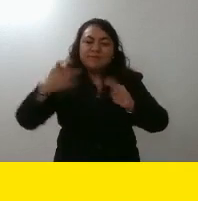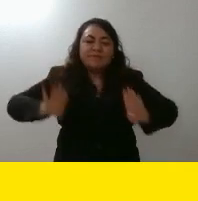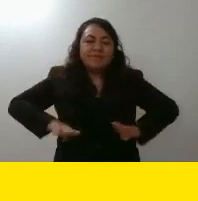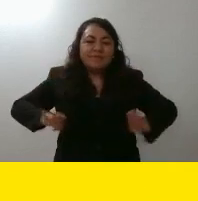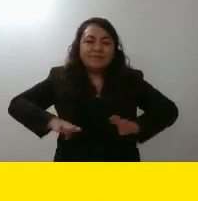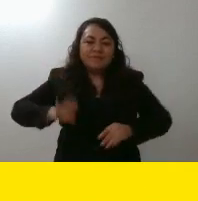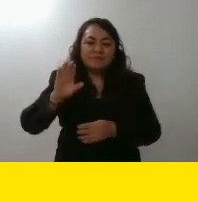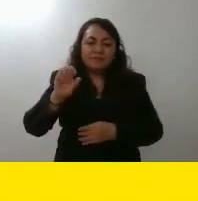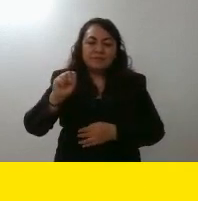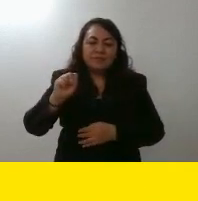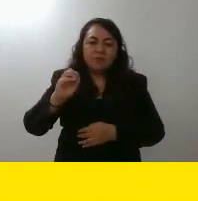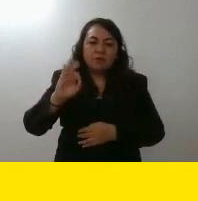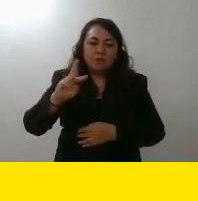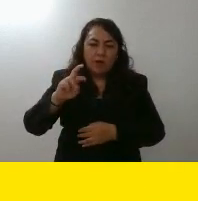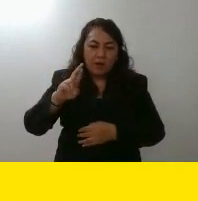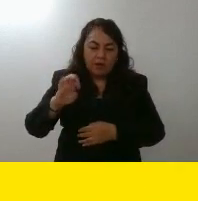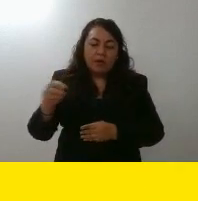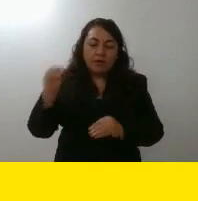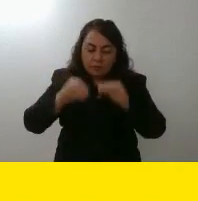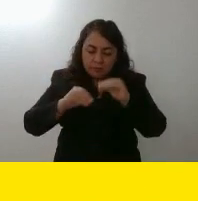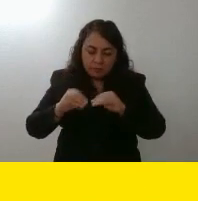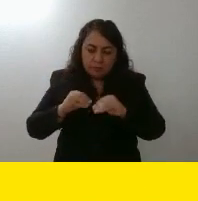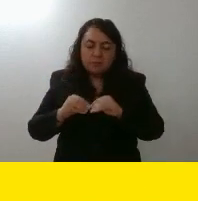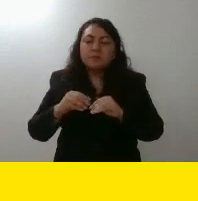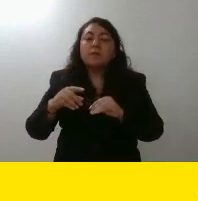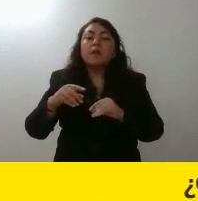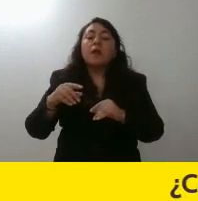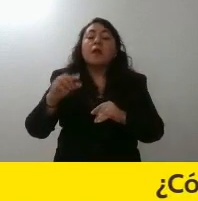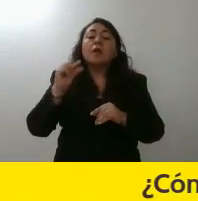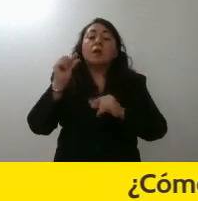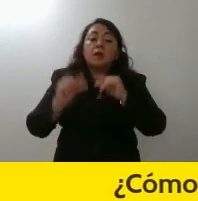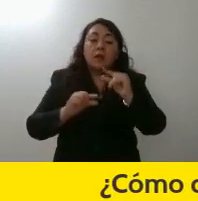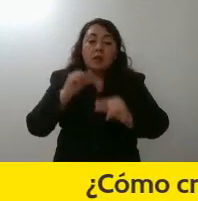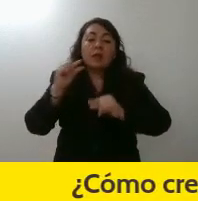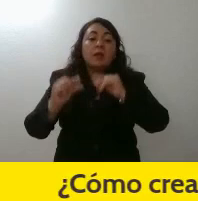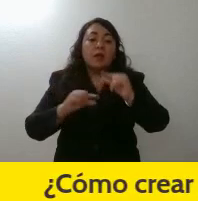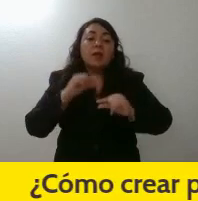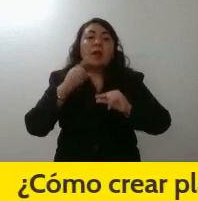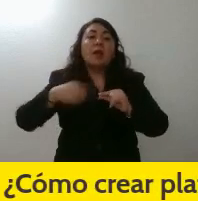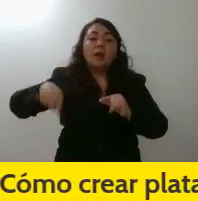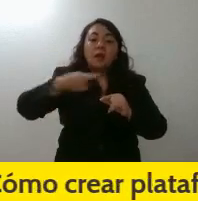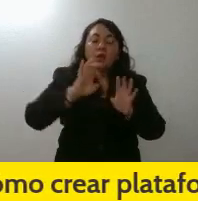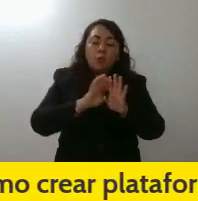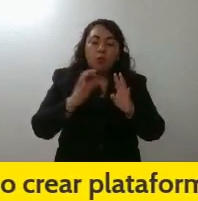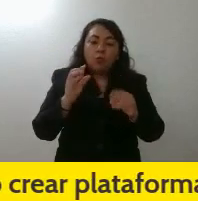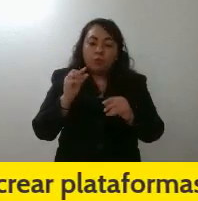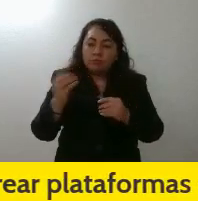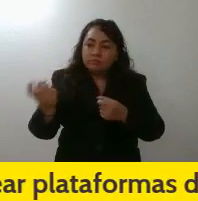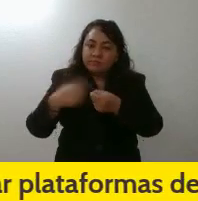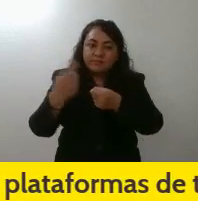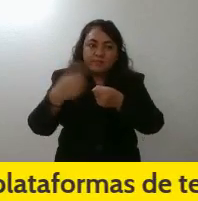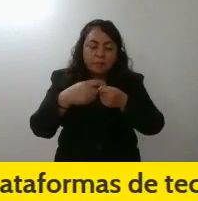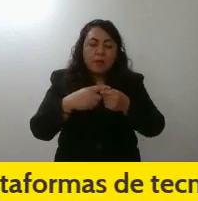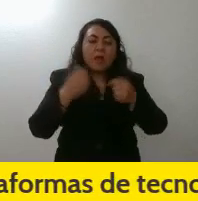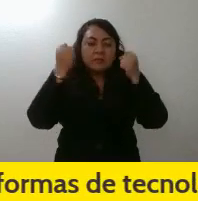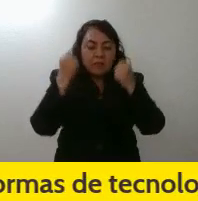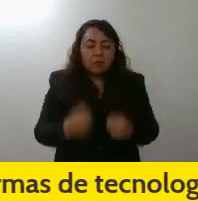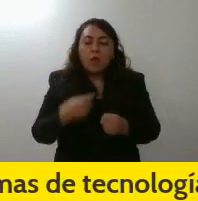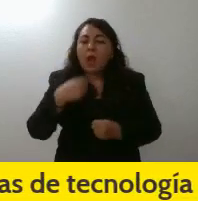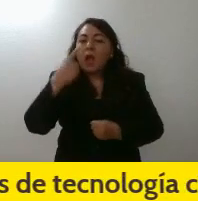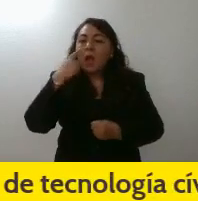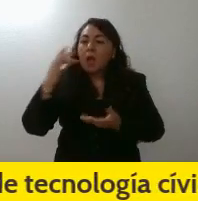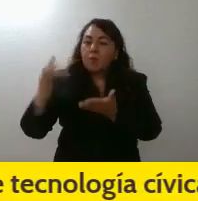tener siempre disponibles estos dos ambientes de los que hablaba para, a medida que esas colaboraciones van sucediendo, estar seguros y seguras de que